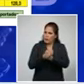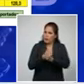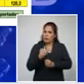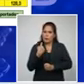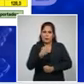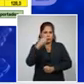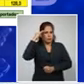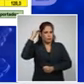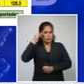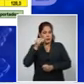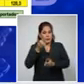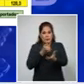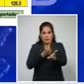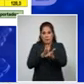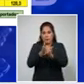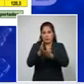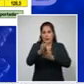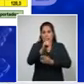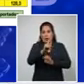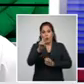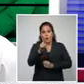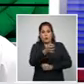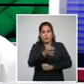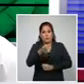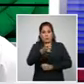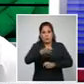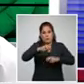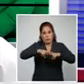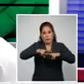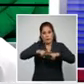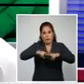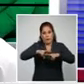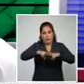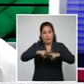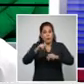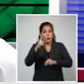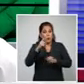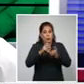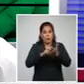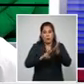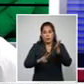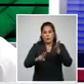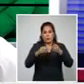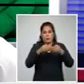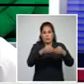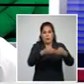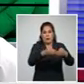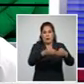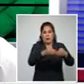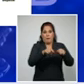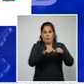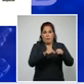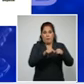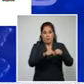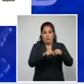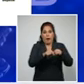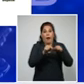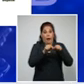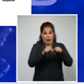Se mantienen 11 municipios de La Habana y 1 de la provincia de Granma, concentrando